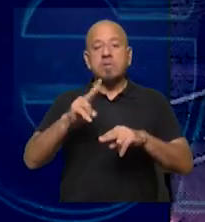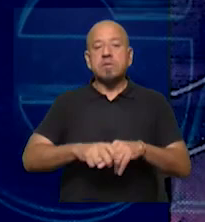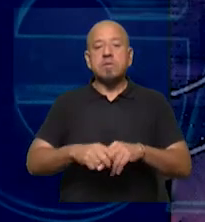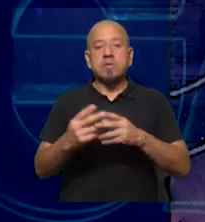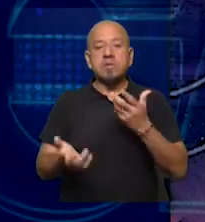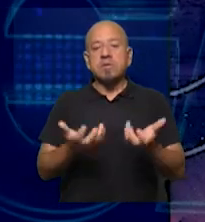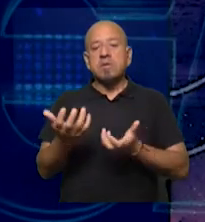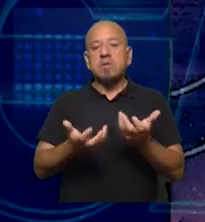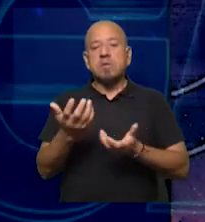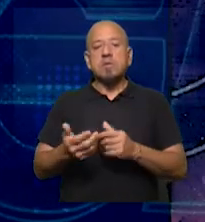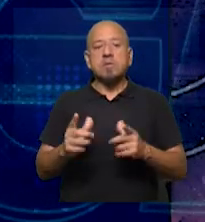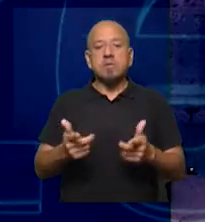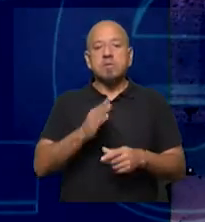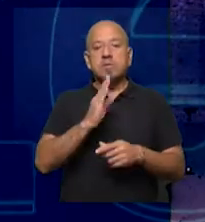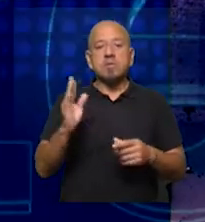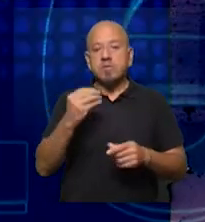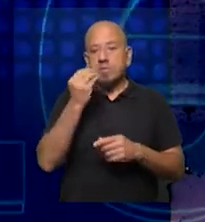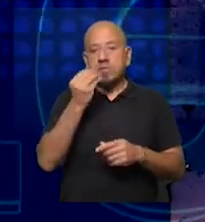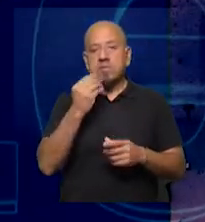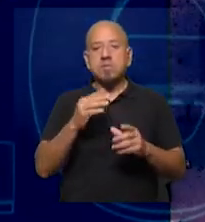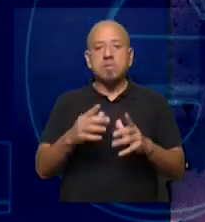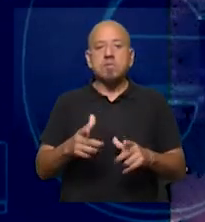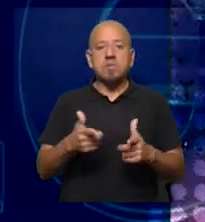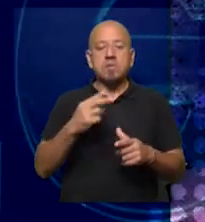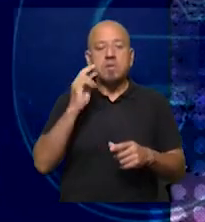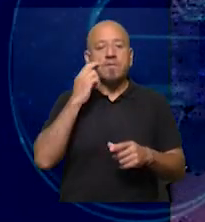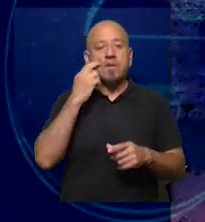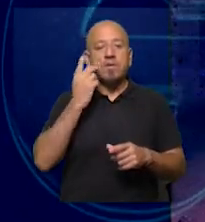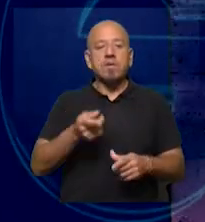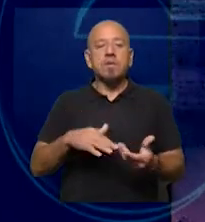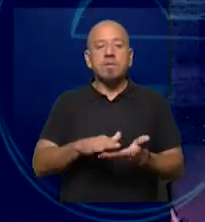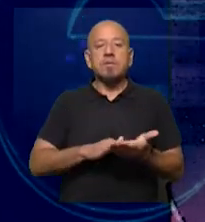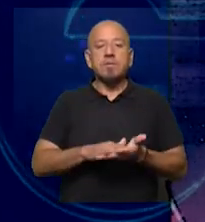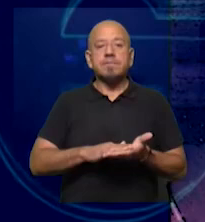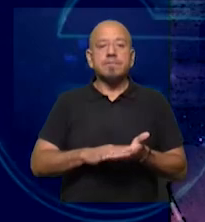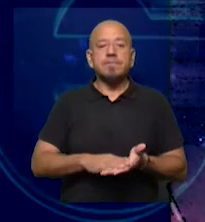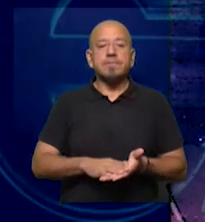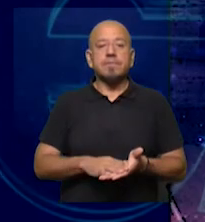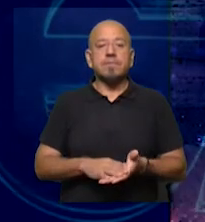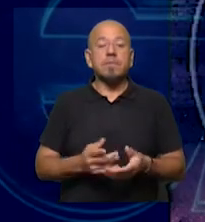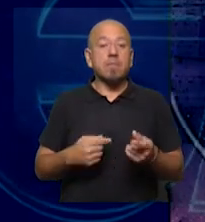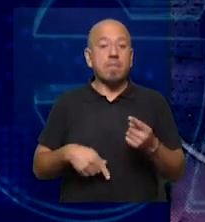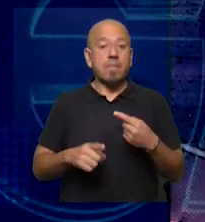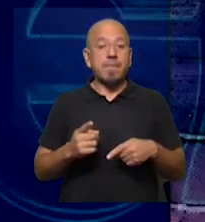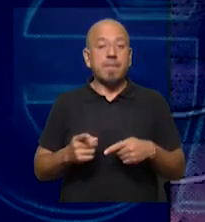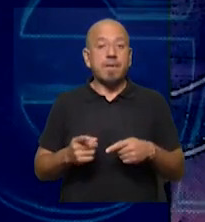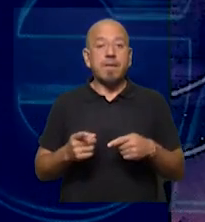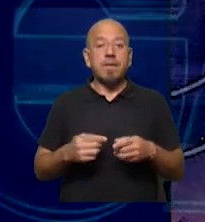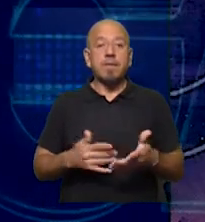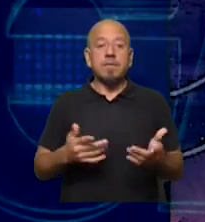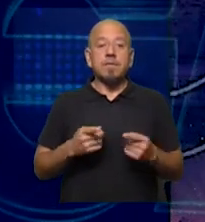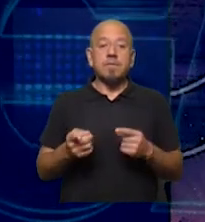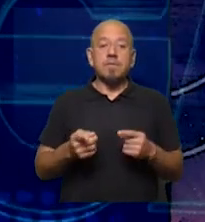hay biblioteca, no hay comida, no hay vino, no hay nada, cubiertos. Que aquella obra